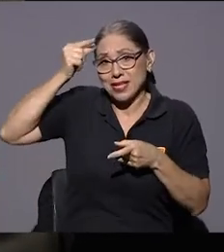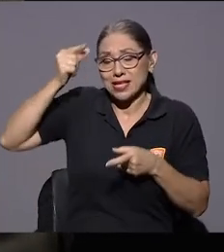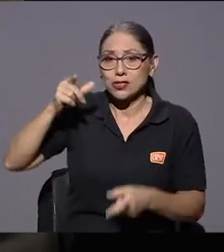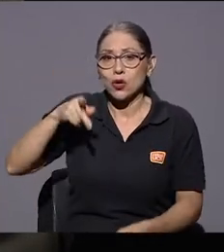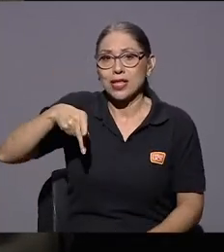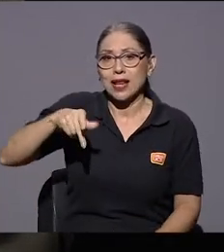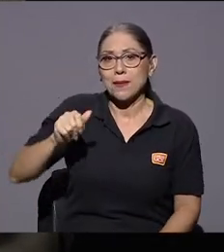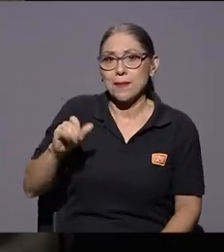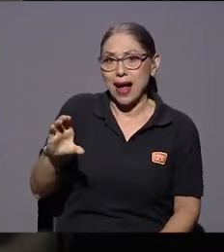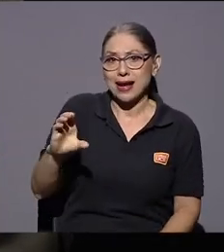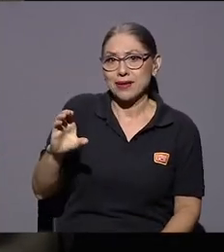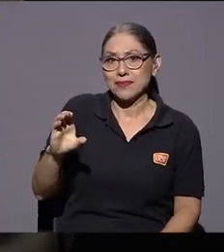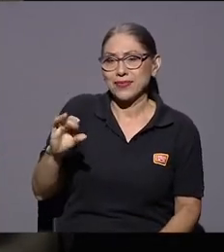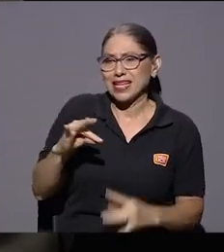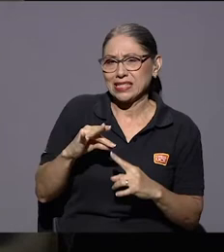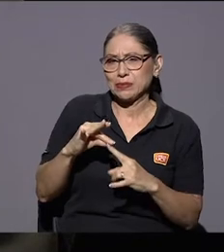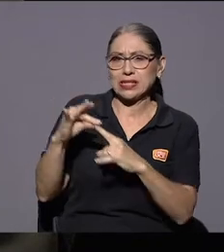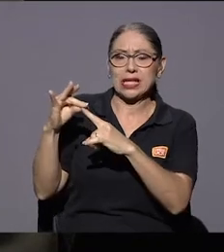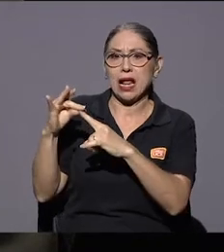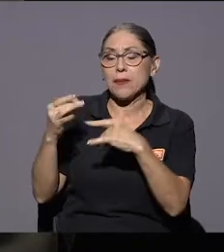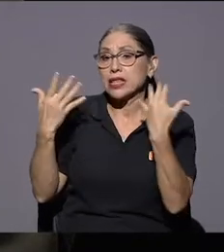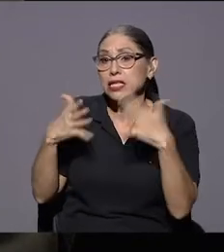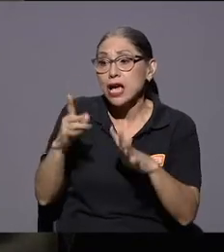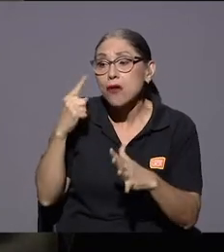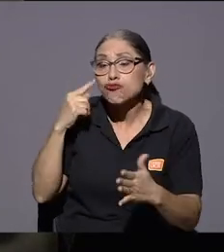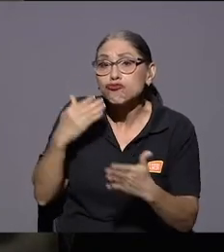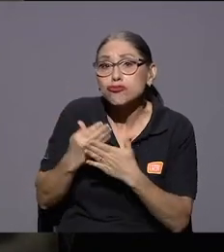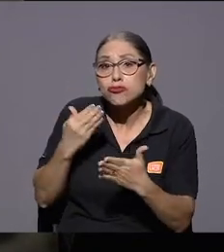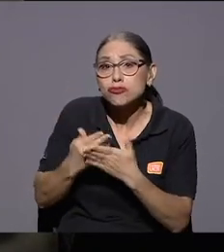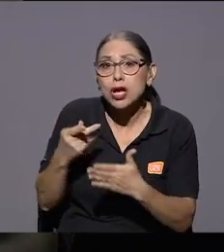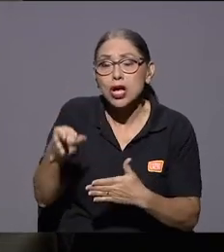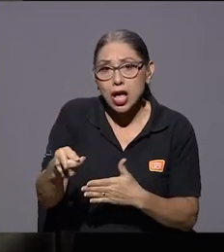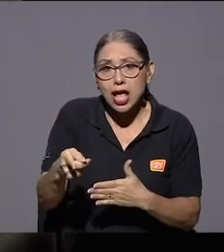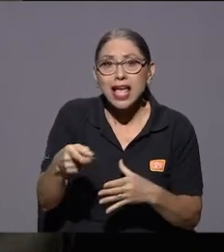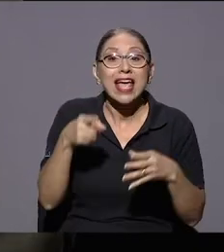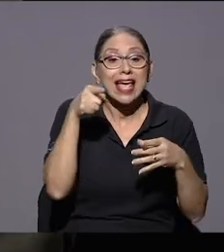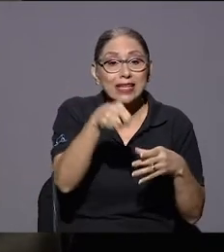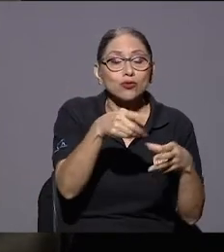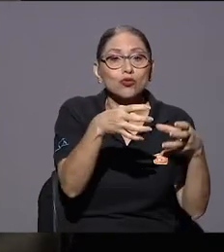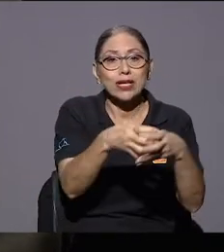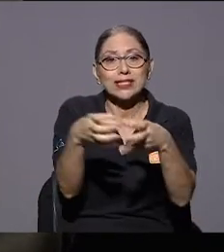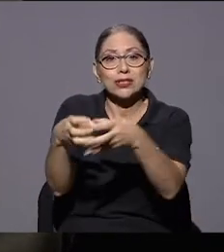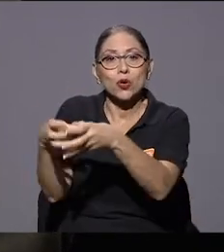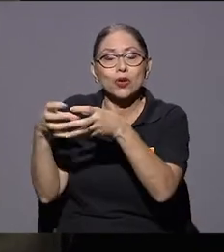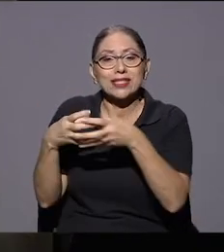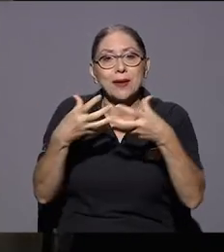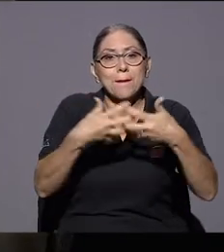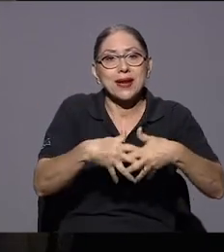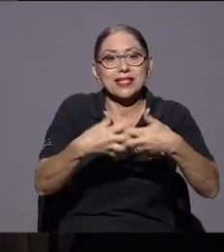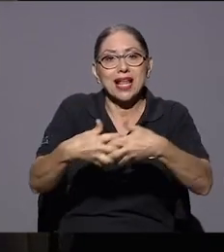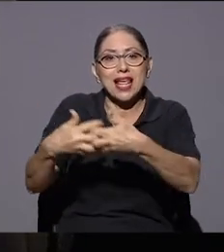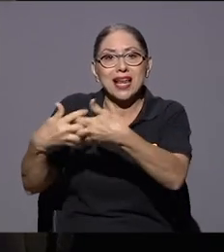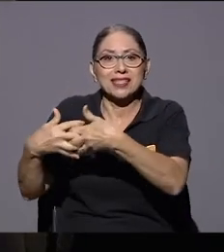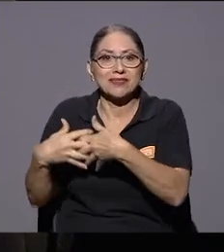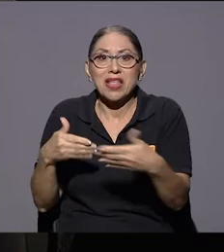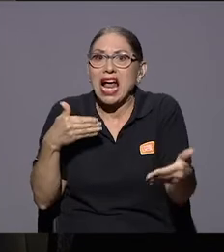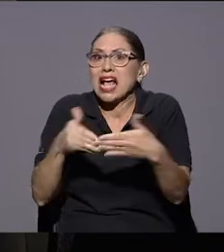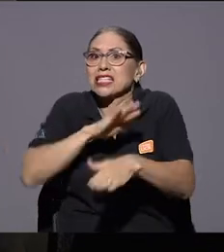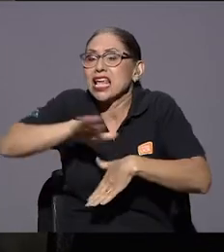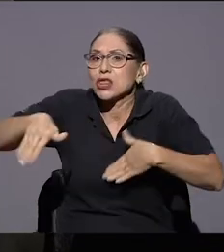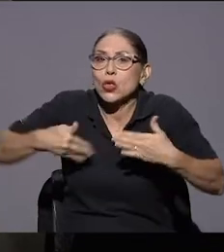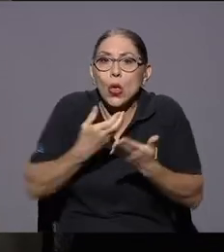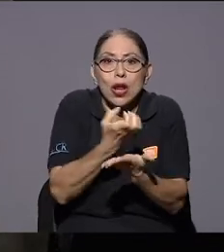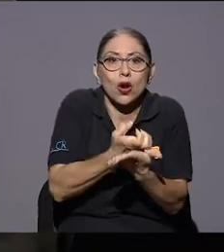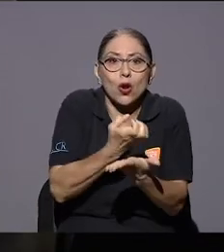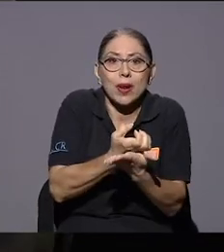sobre todo, ha sido especialmente visible el peso de estos sectores empresariales, sí, prácticamente toda la agenda económica dominada